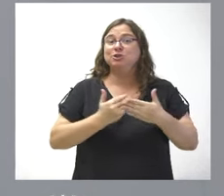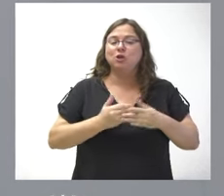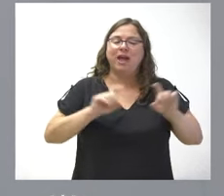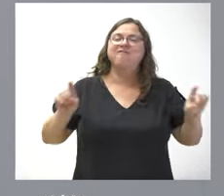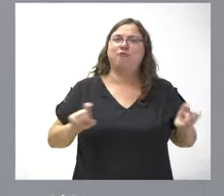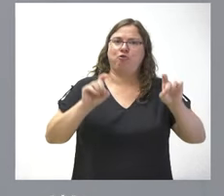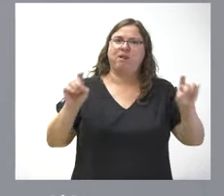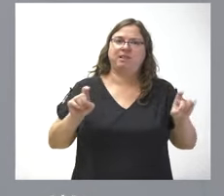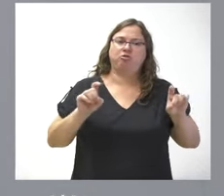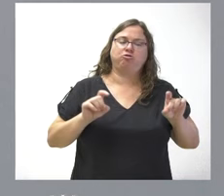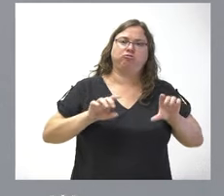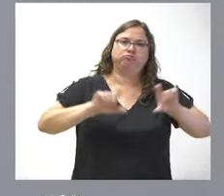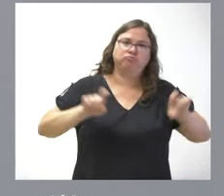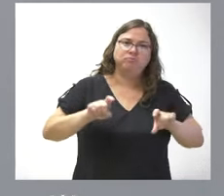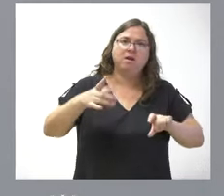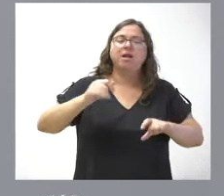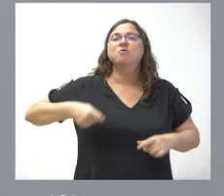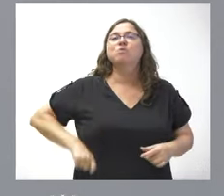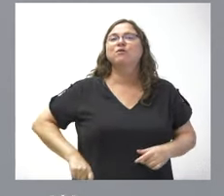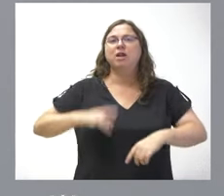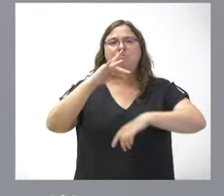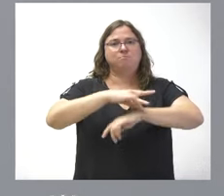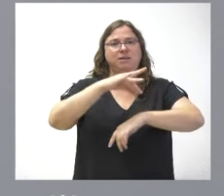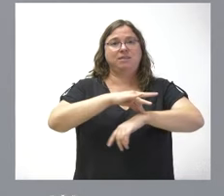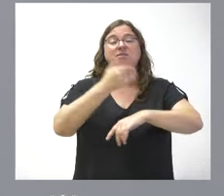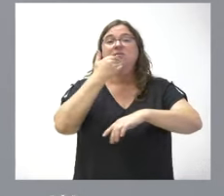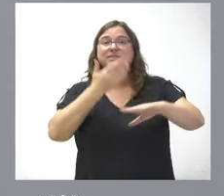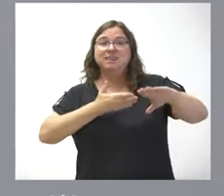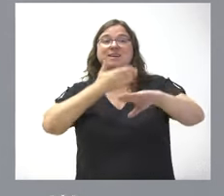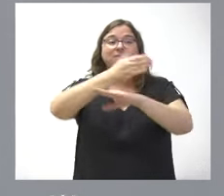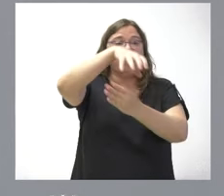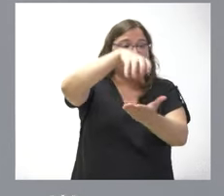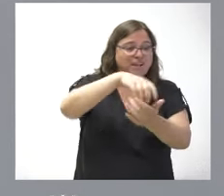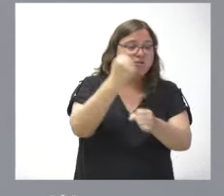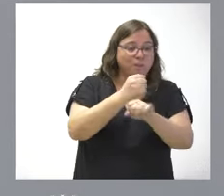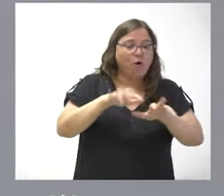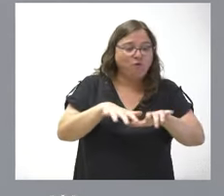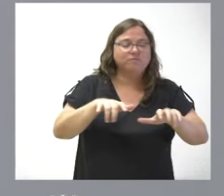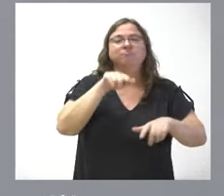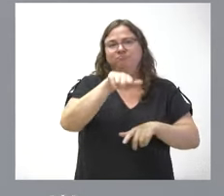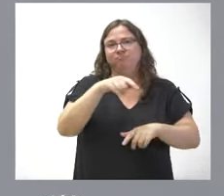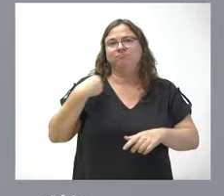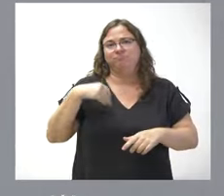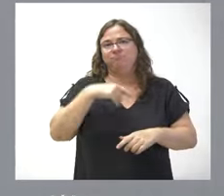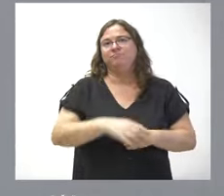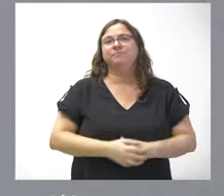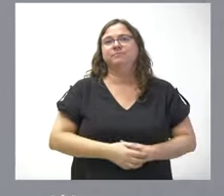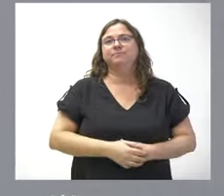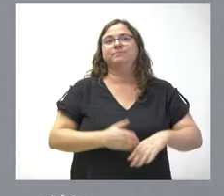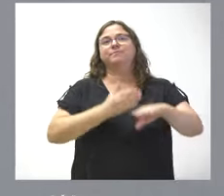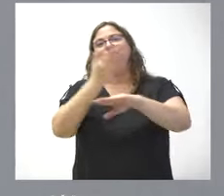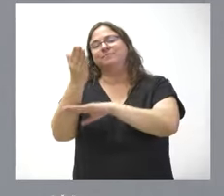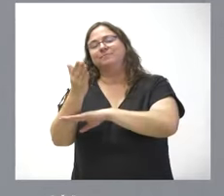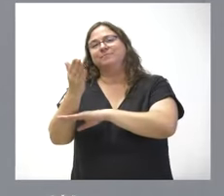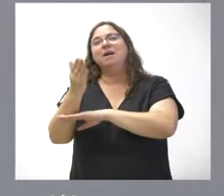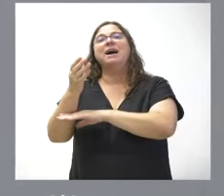informáticos que disponen Los profesionales sanitarios cuando acuden a sus centros de desde su salud a los consultorios